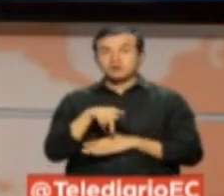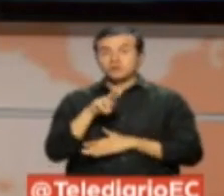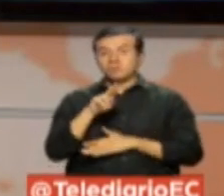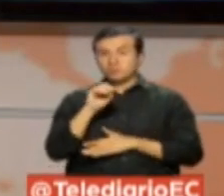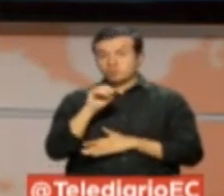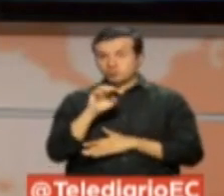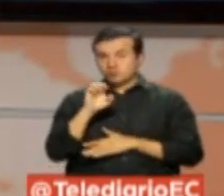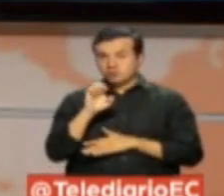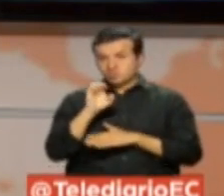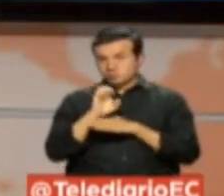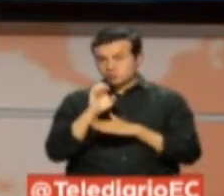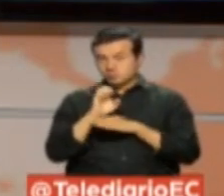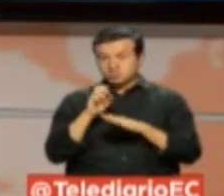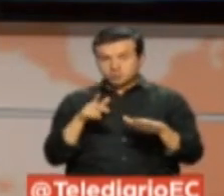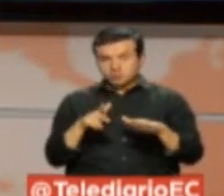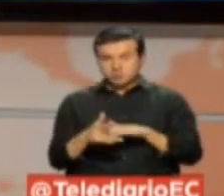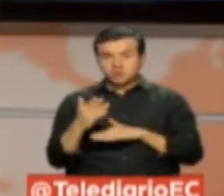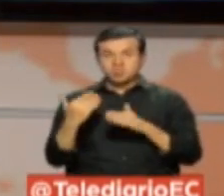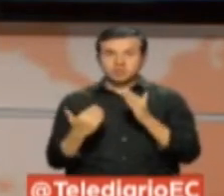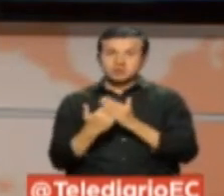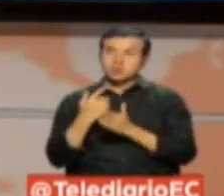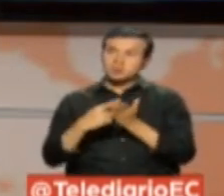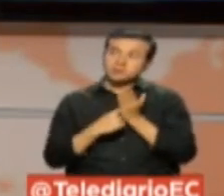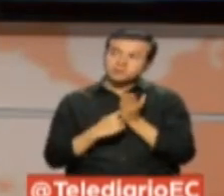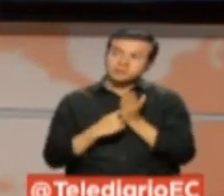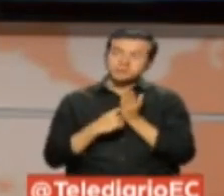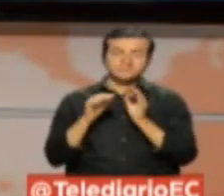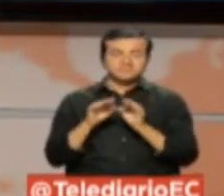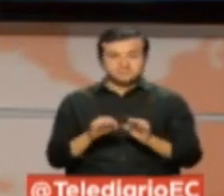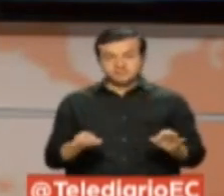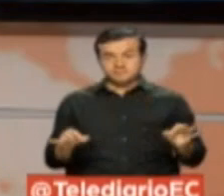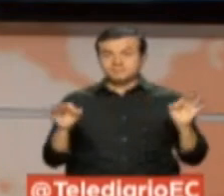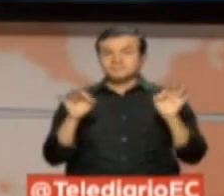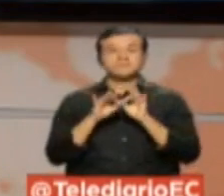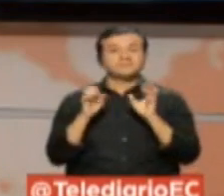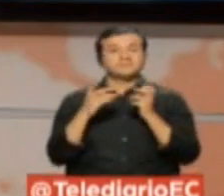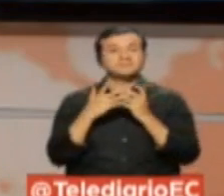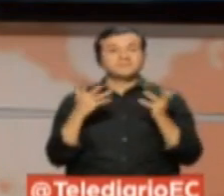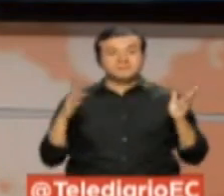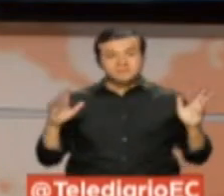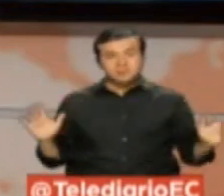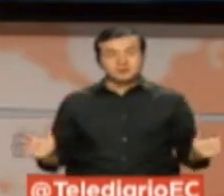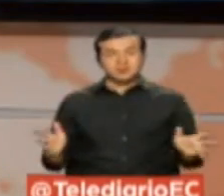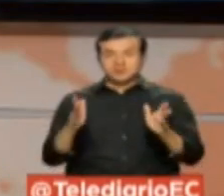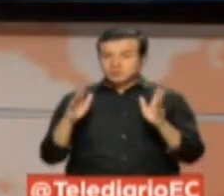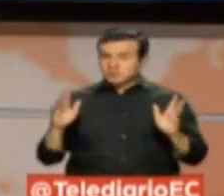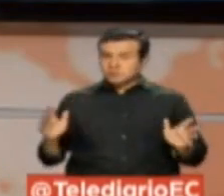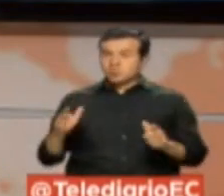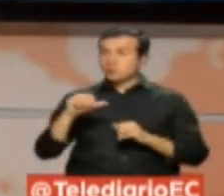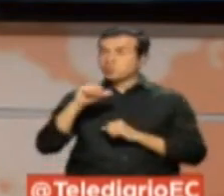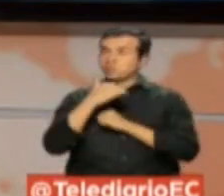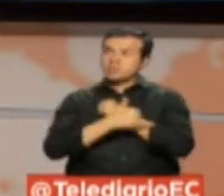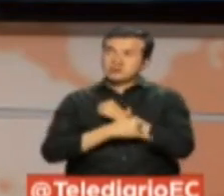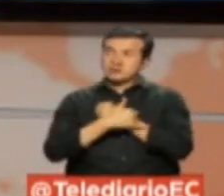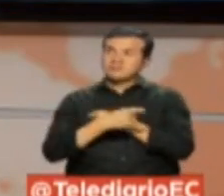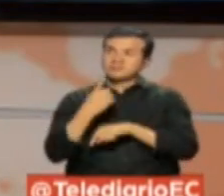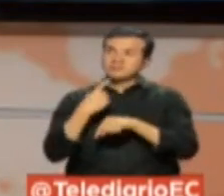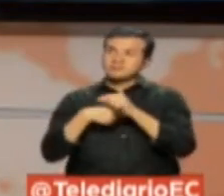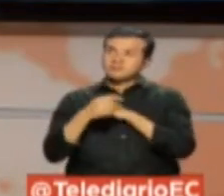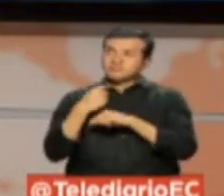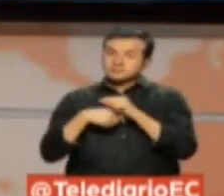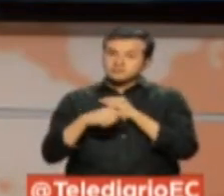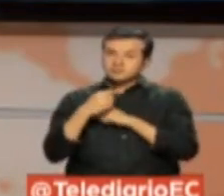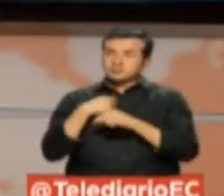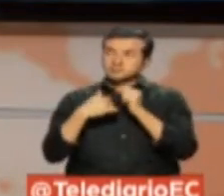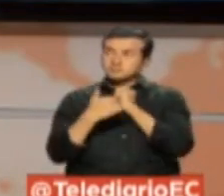ProEcuador. La inauguración de este foro es importante porque lo que pretende es promover exportación ecuatorianas hacia la